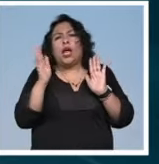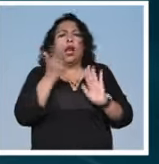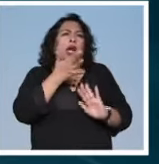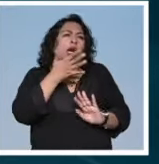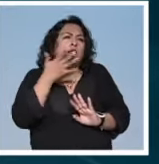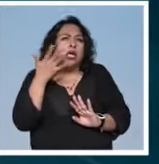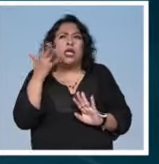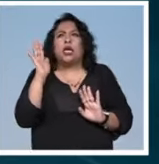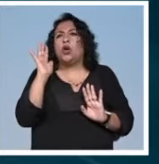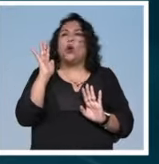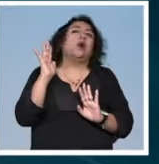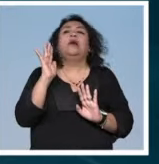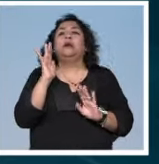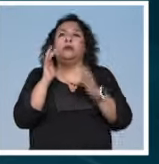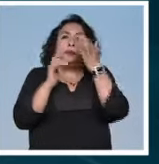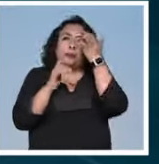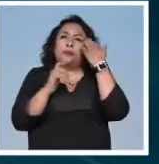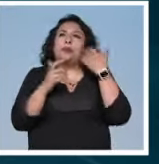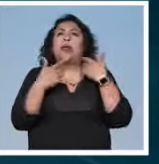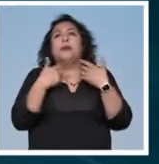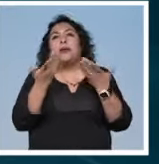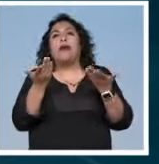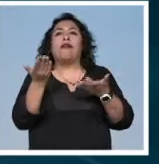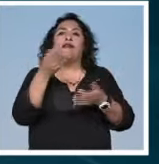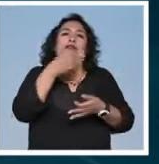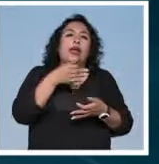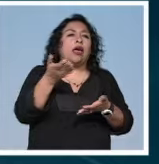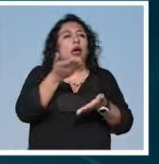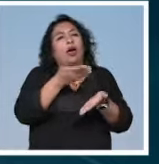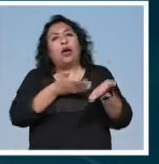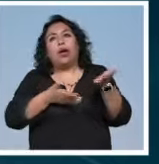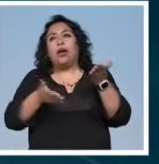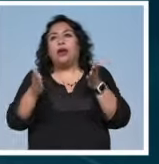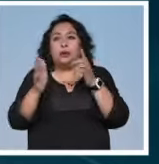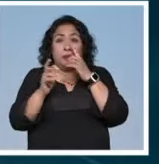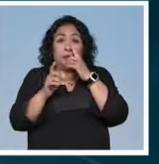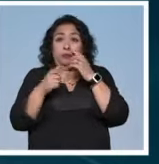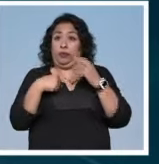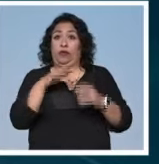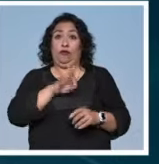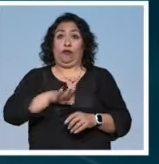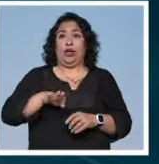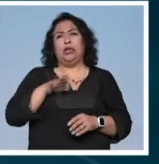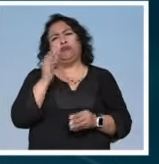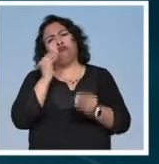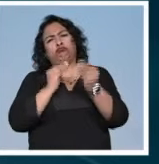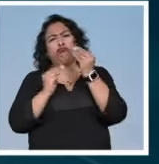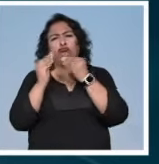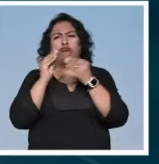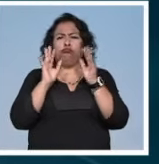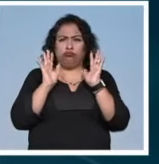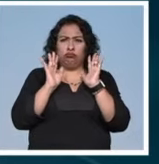riquísimo, estábamos ahí departiendo. Bueno, ahí estábamos muy felices comiendo en la comida de la